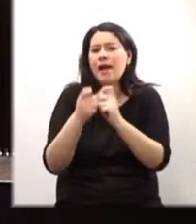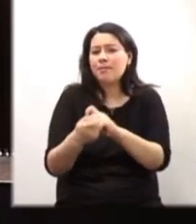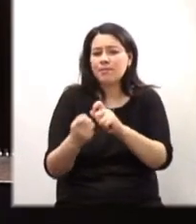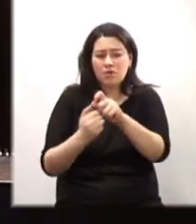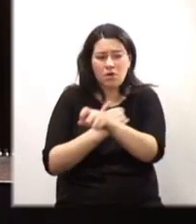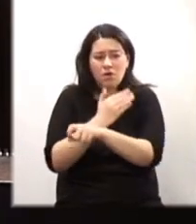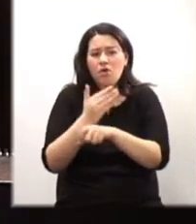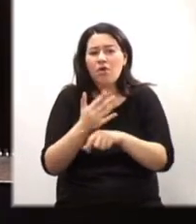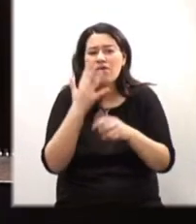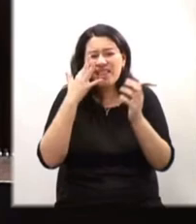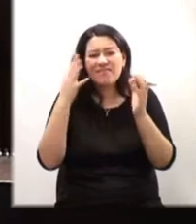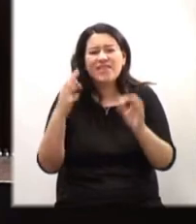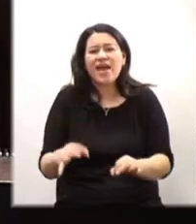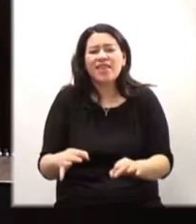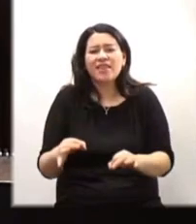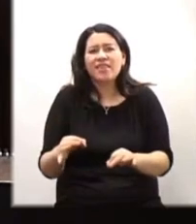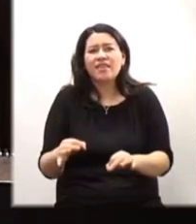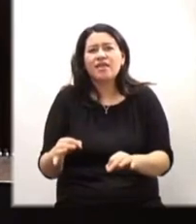tener,